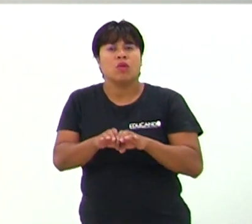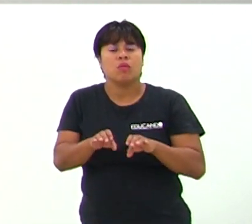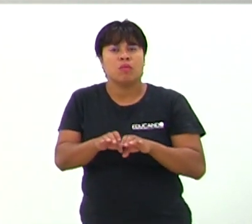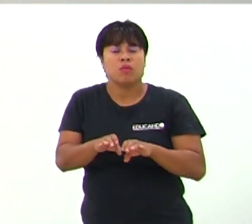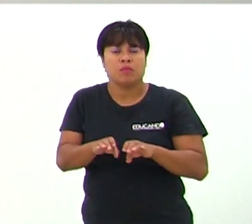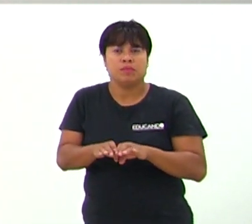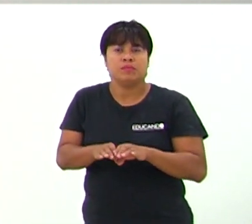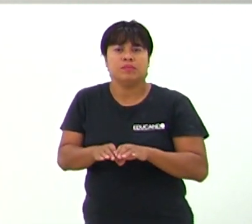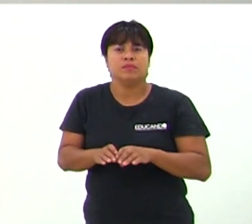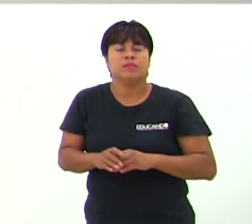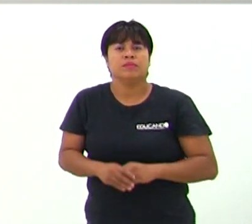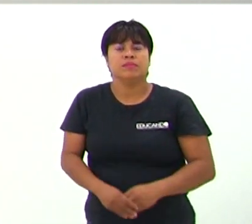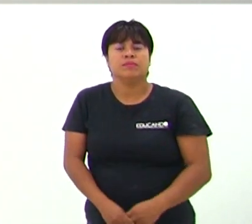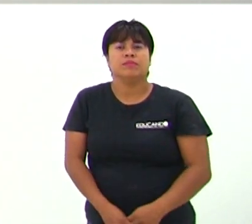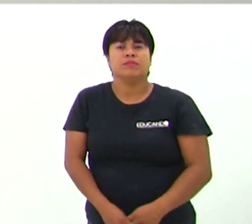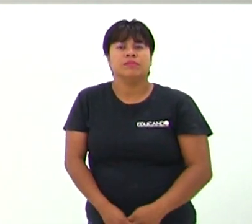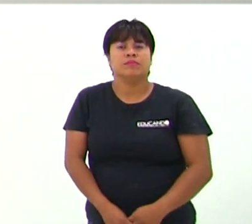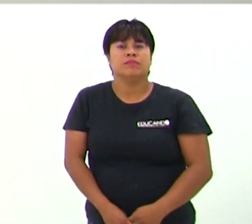como